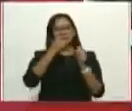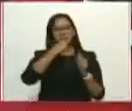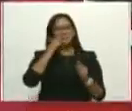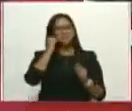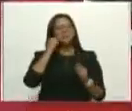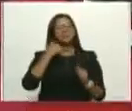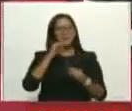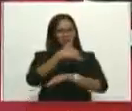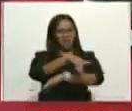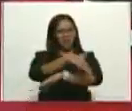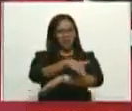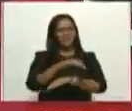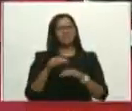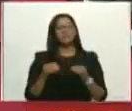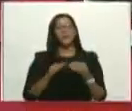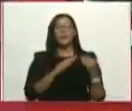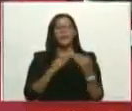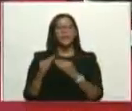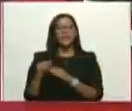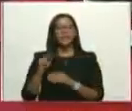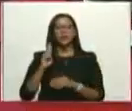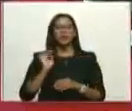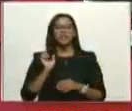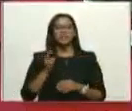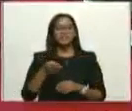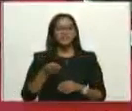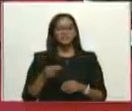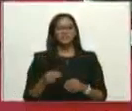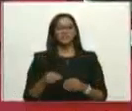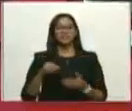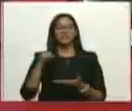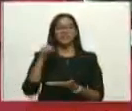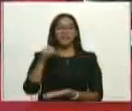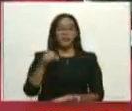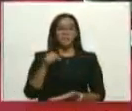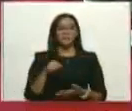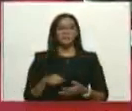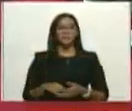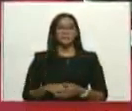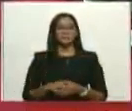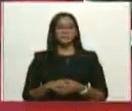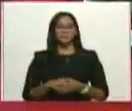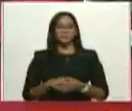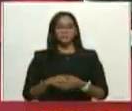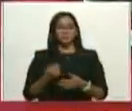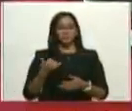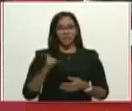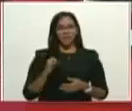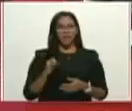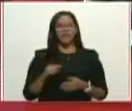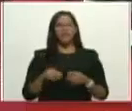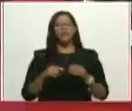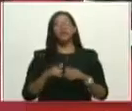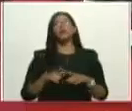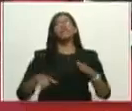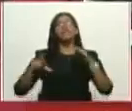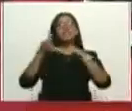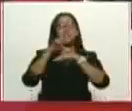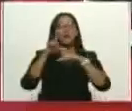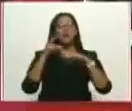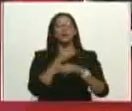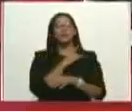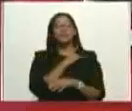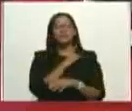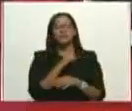las calles, comunidades, VCH, CLAP, que hay en los liceos, en las universidades,